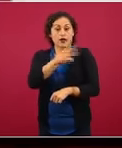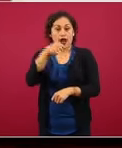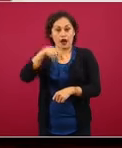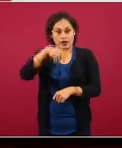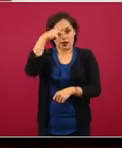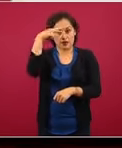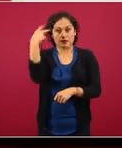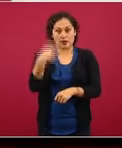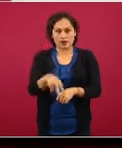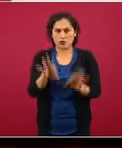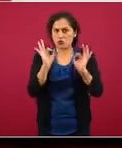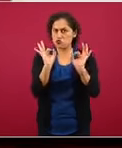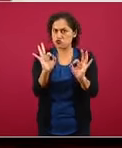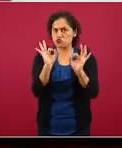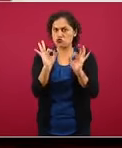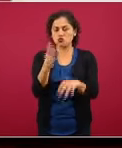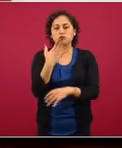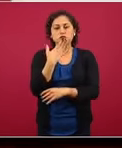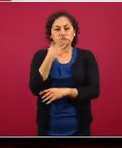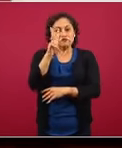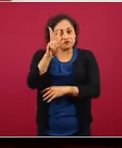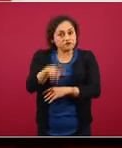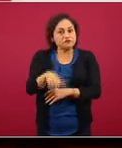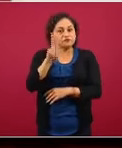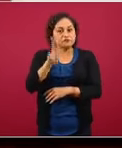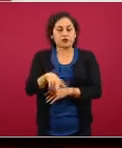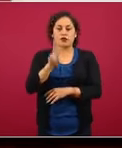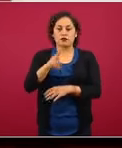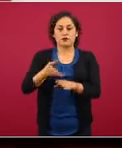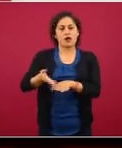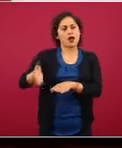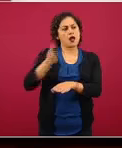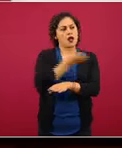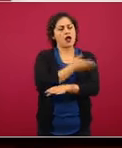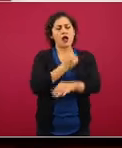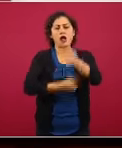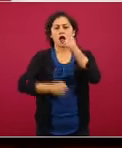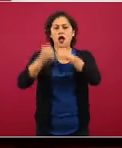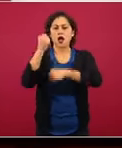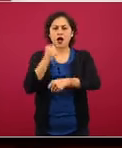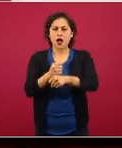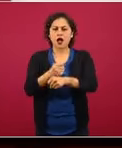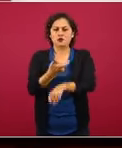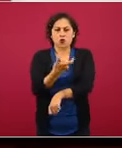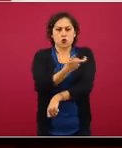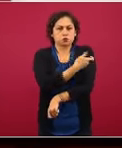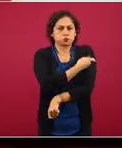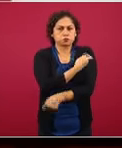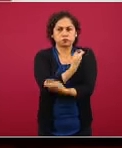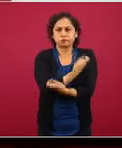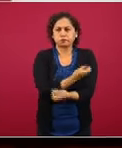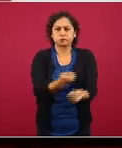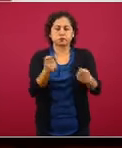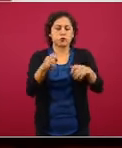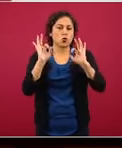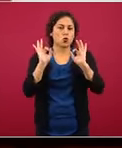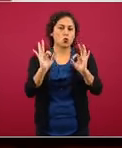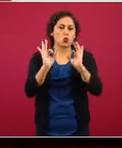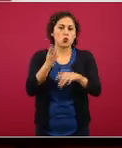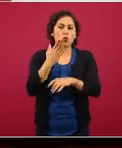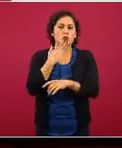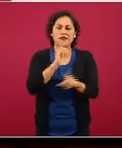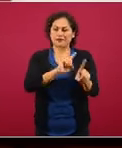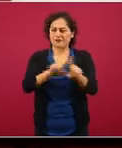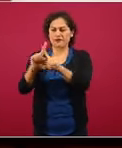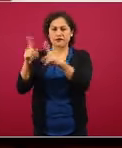exitoso, es extraordinario el trabajo que se ha hecho desde hace muchísimos años por todas las personas que han